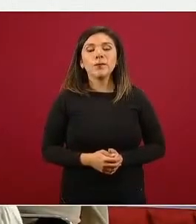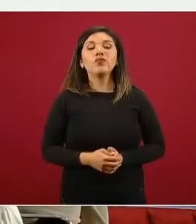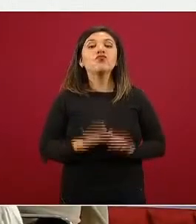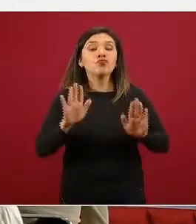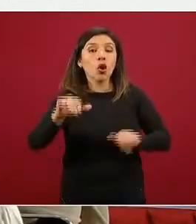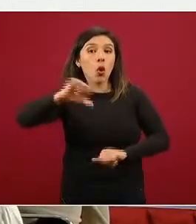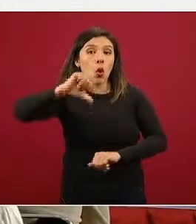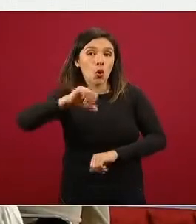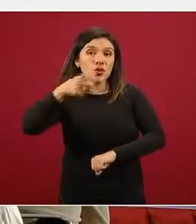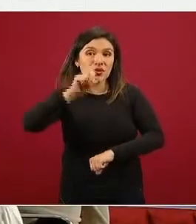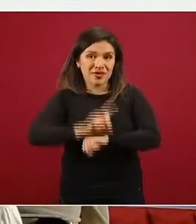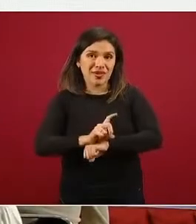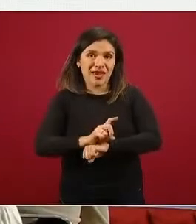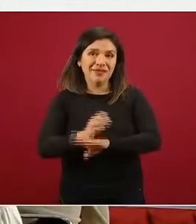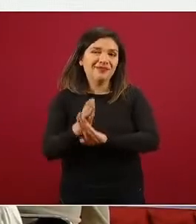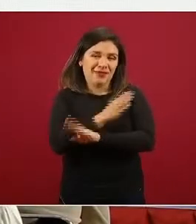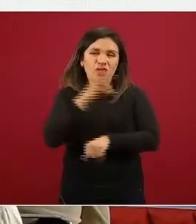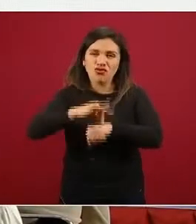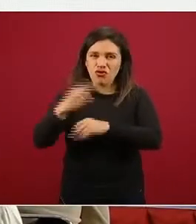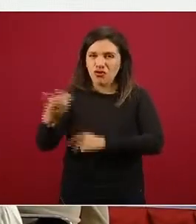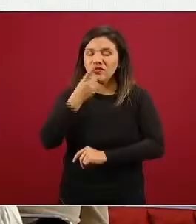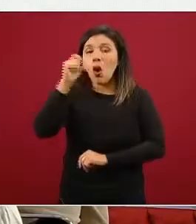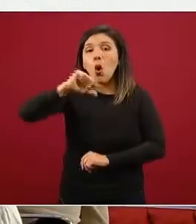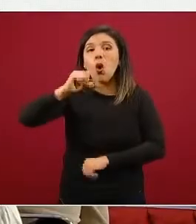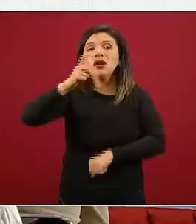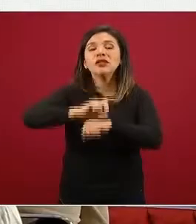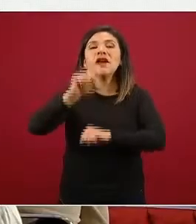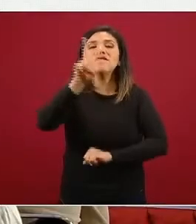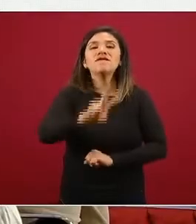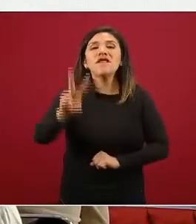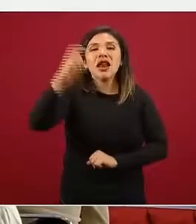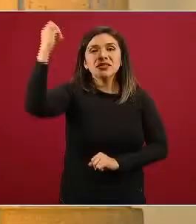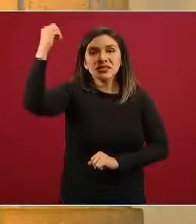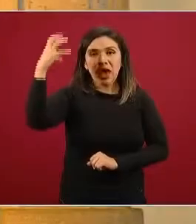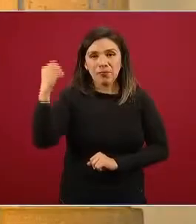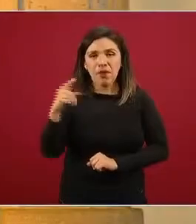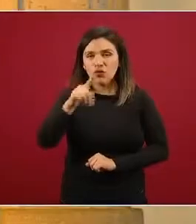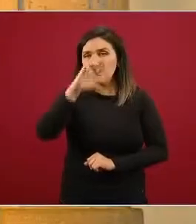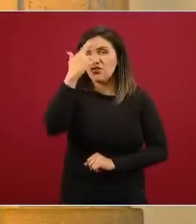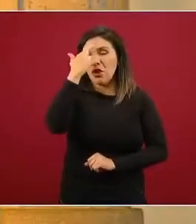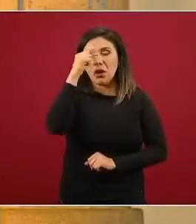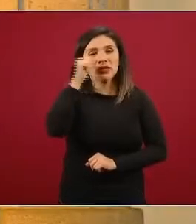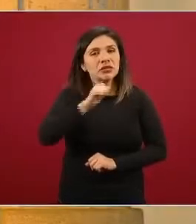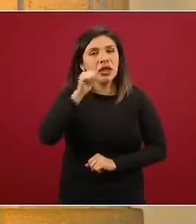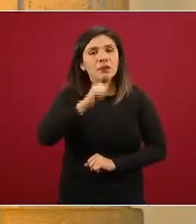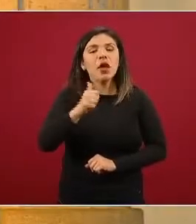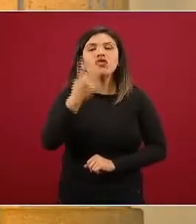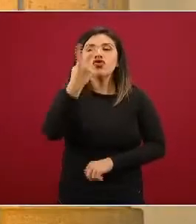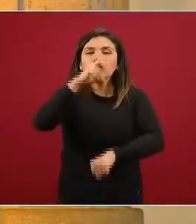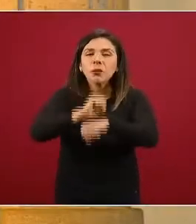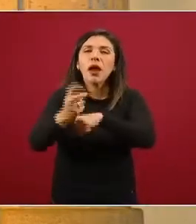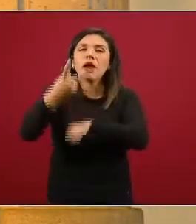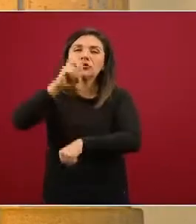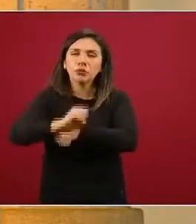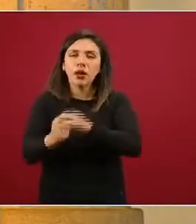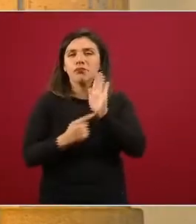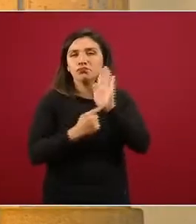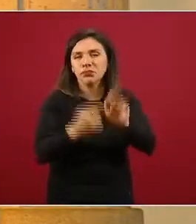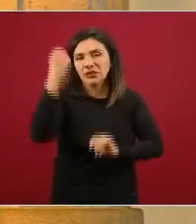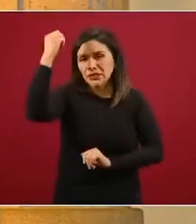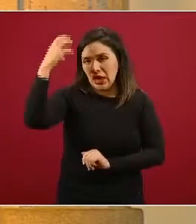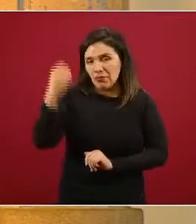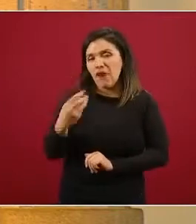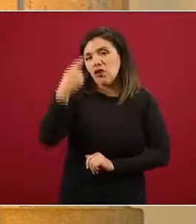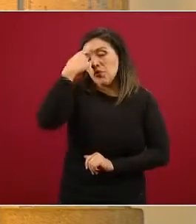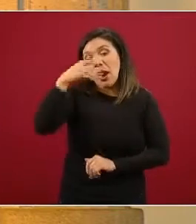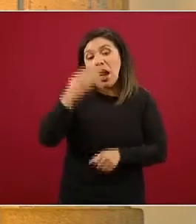Ahora, hoy, como dijo el doctor, hoy es viernes de semáforo. Recordemos que se presenta cada 2 semanas, es